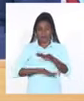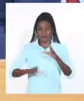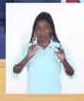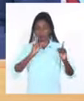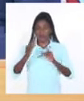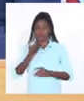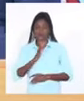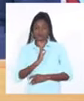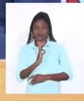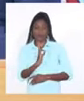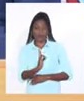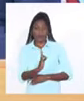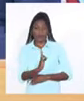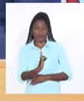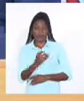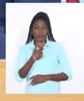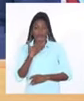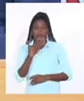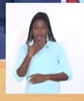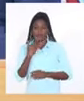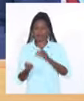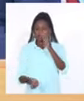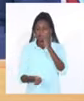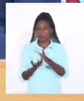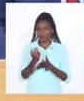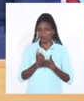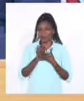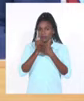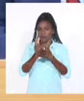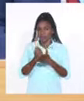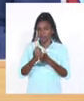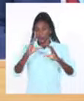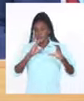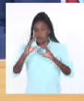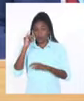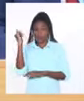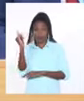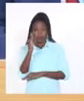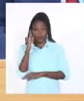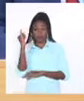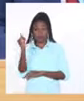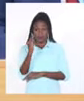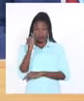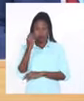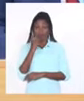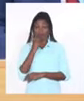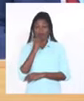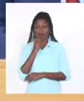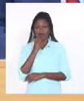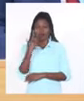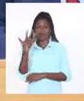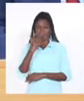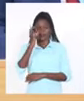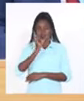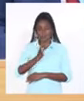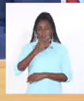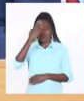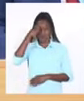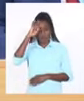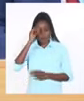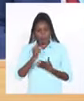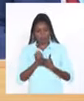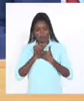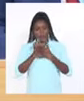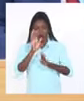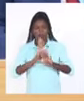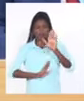respetuoso y constructivo. La comunidad internacional podrá contar siempre con Cuba para